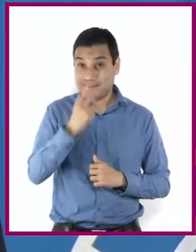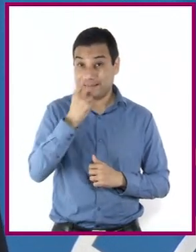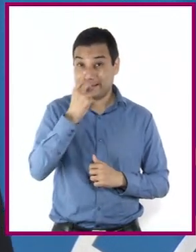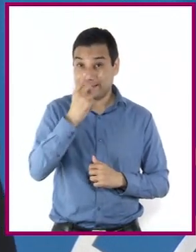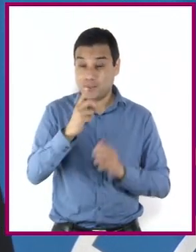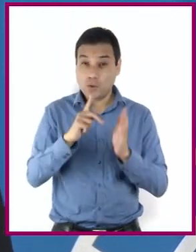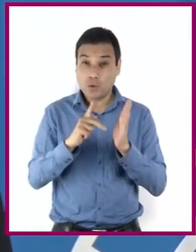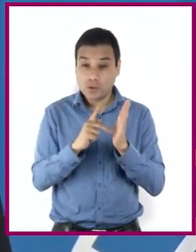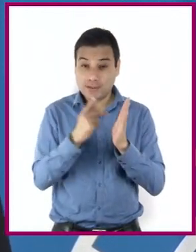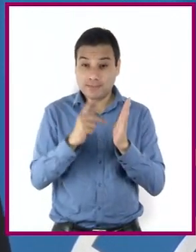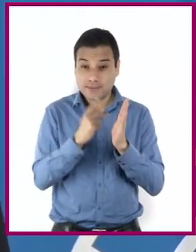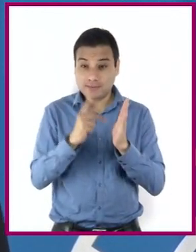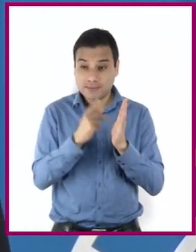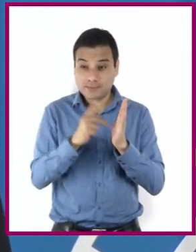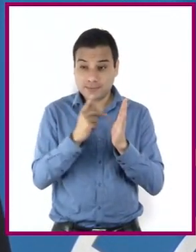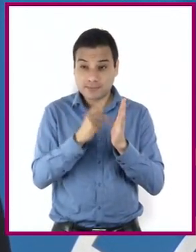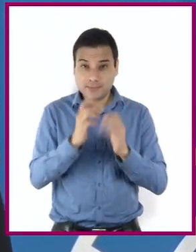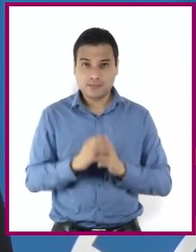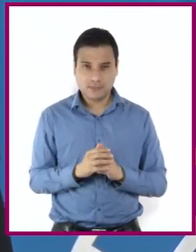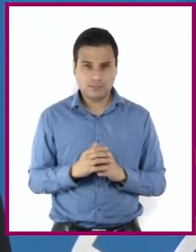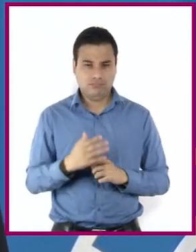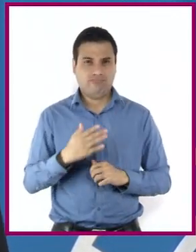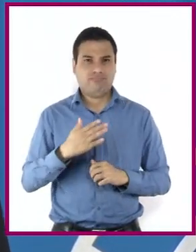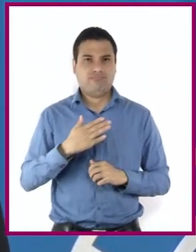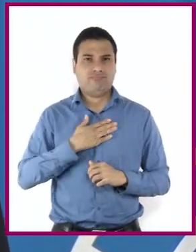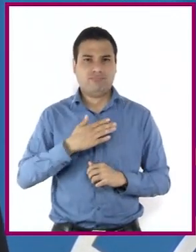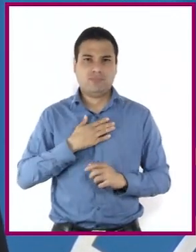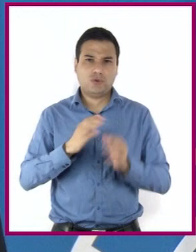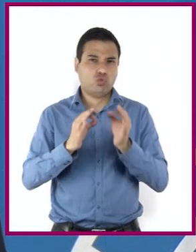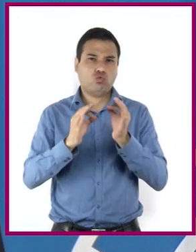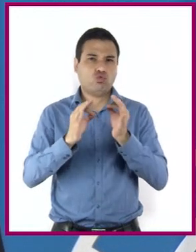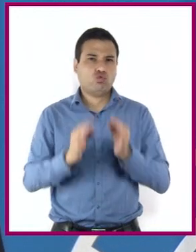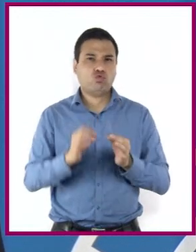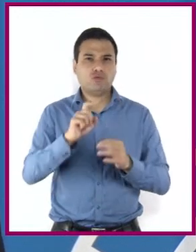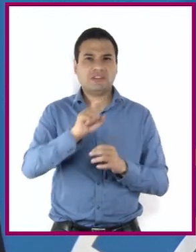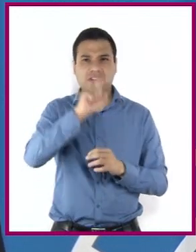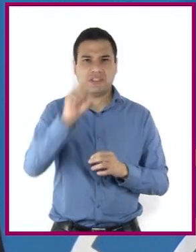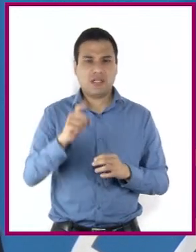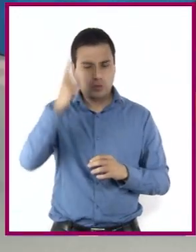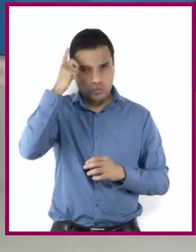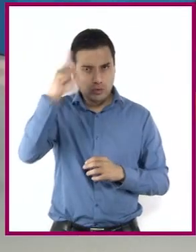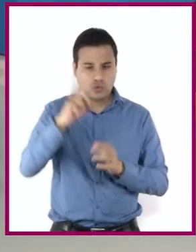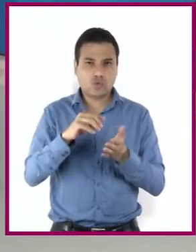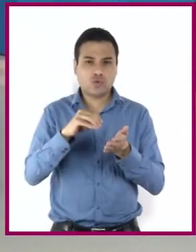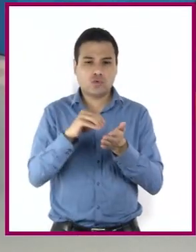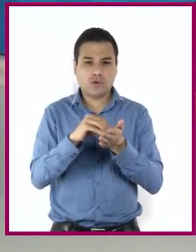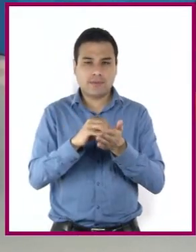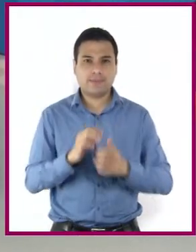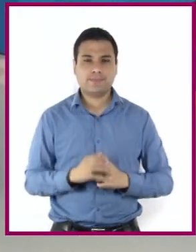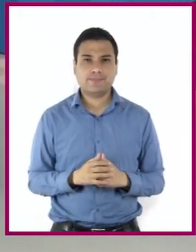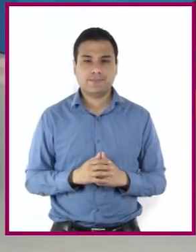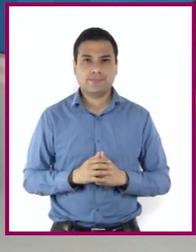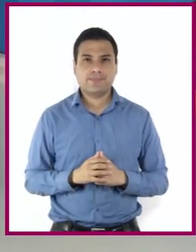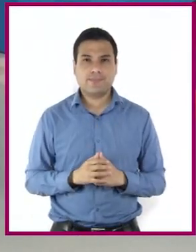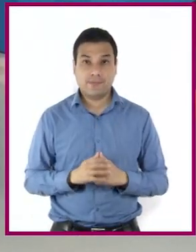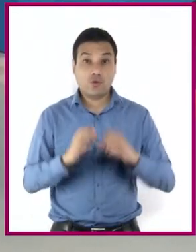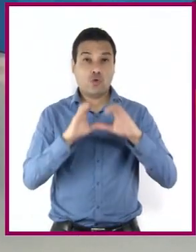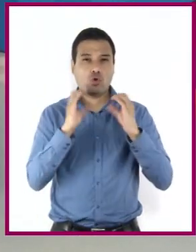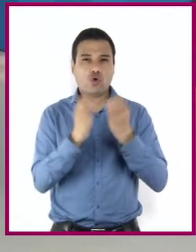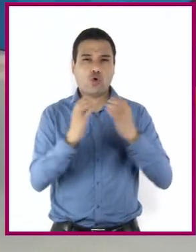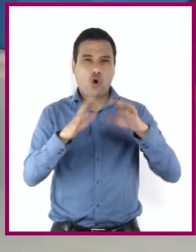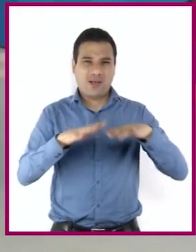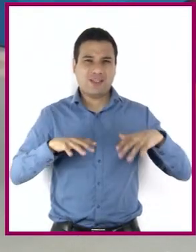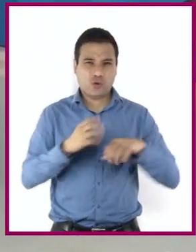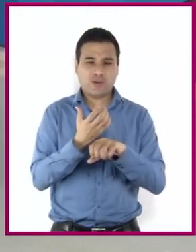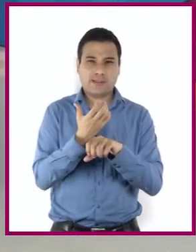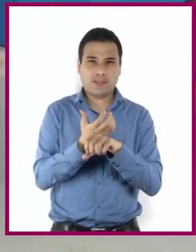repetidas veces que mantenía sus derechos legítimos sobre el territorio independizado. El Congreso estadounidense aprobó